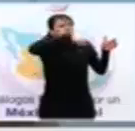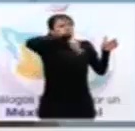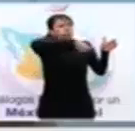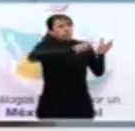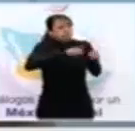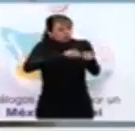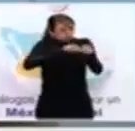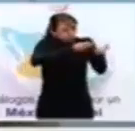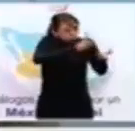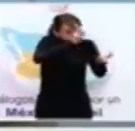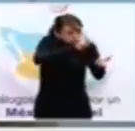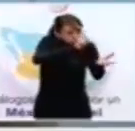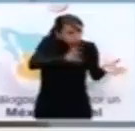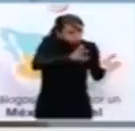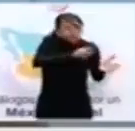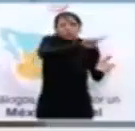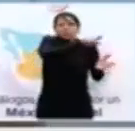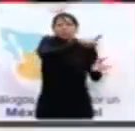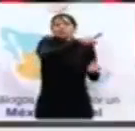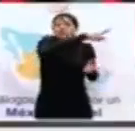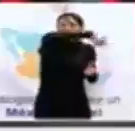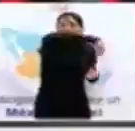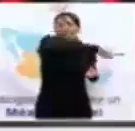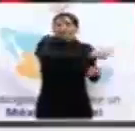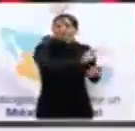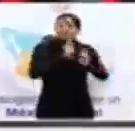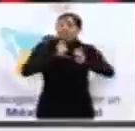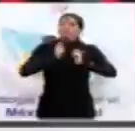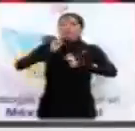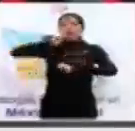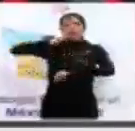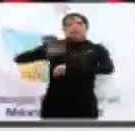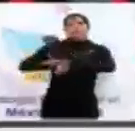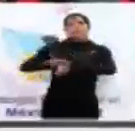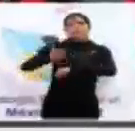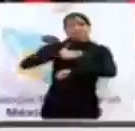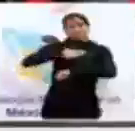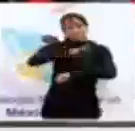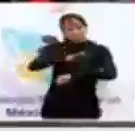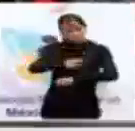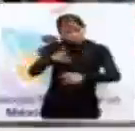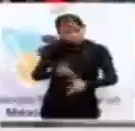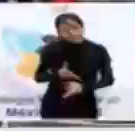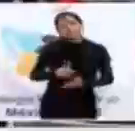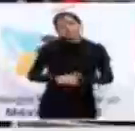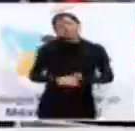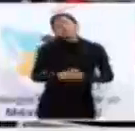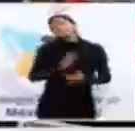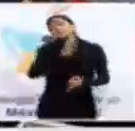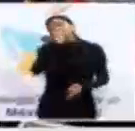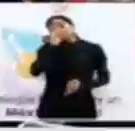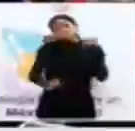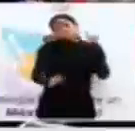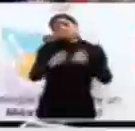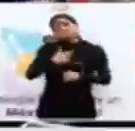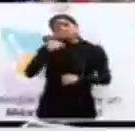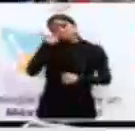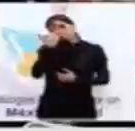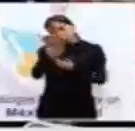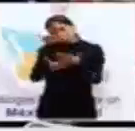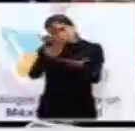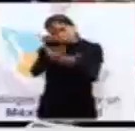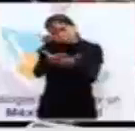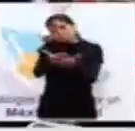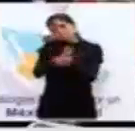selección. Y el último elemento que yo plantearía, ¿no?, digamos, en términos, es que